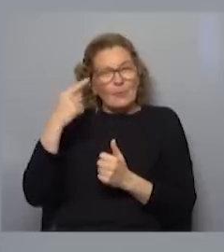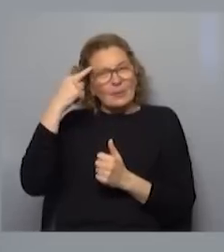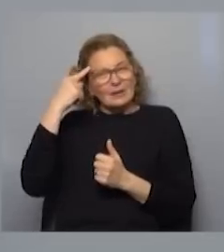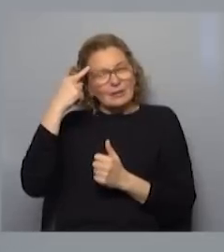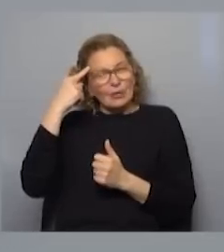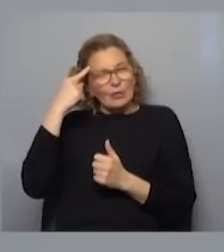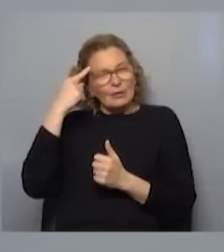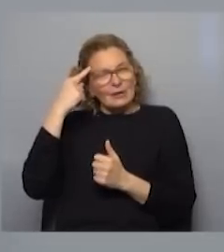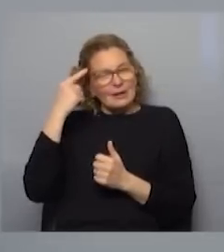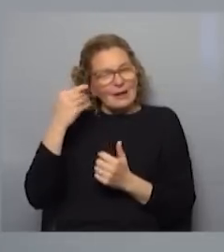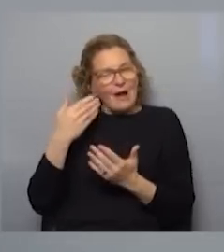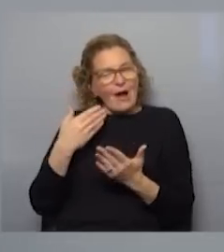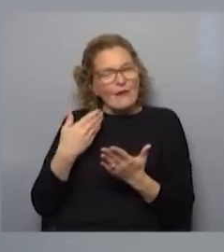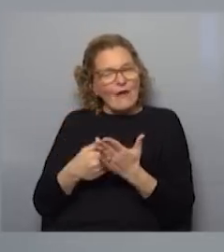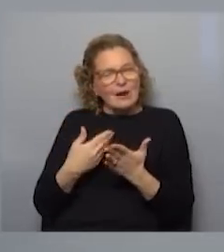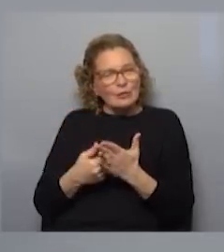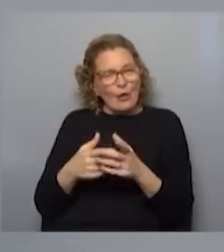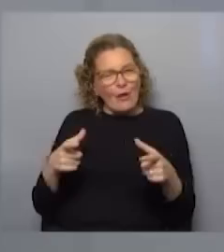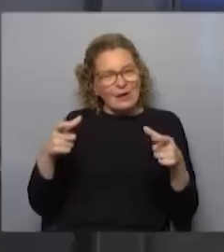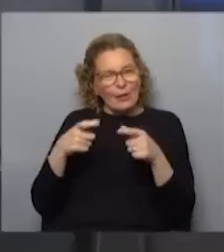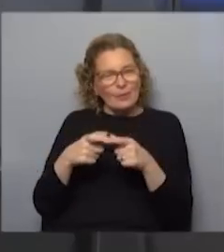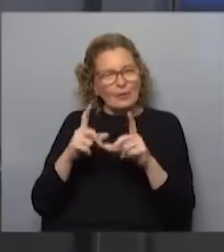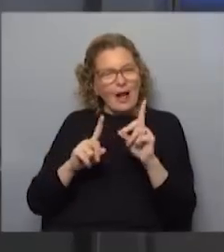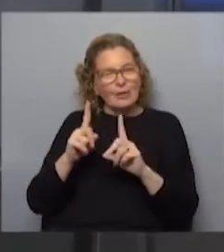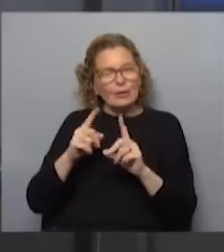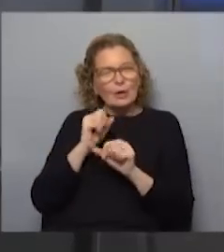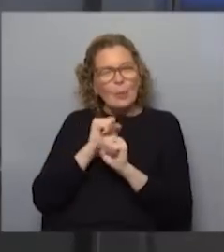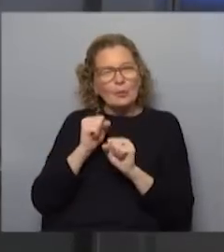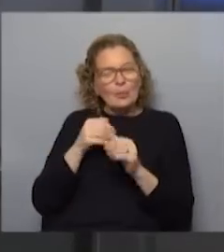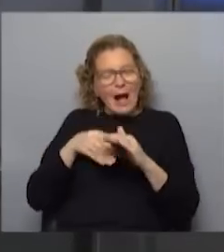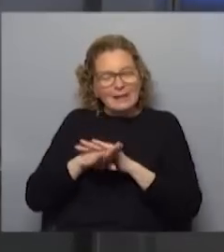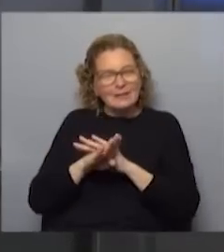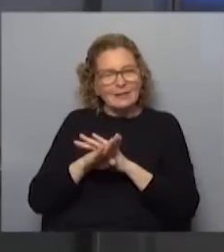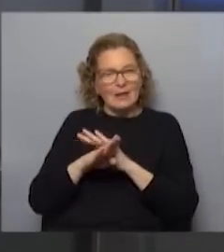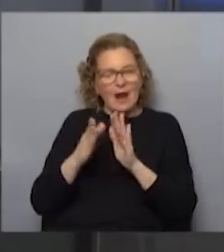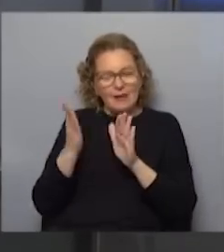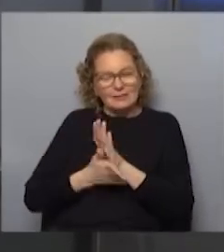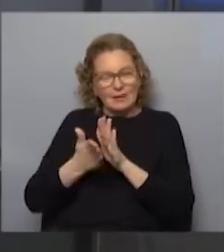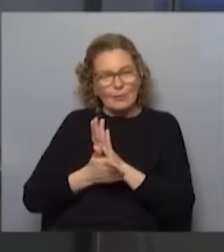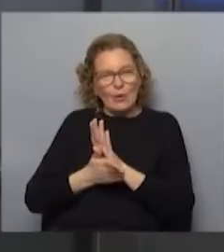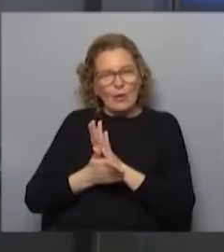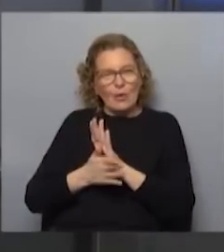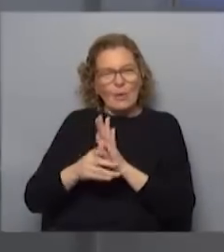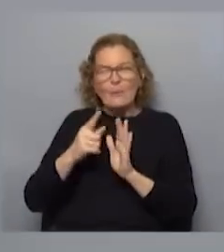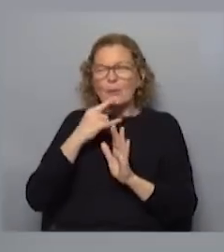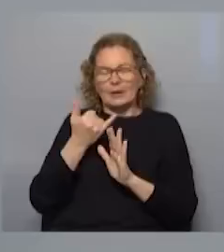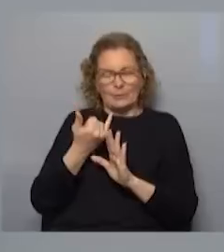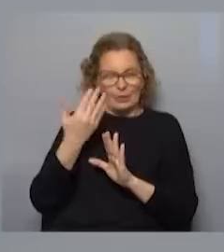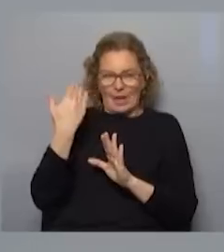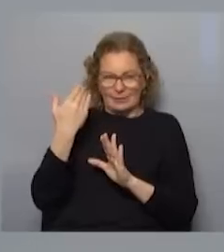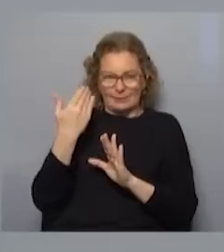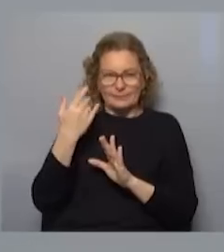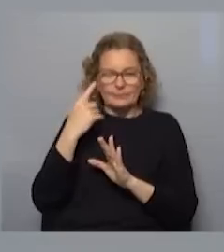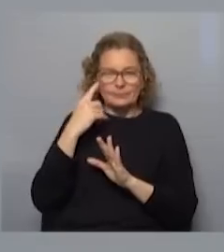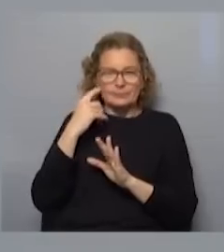si algún debe quedó en la comisión fue que no pudimos acceder archivos posteriores por ejemplo se